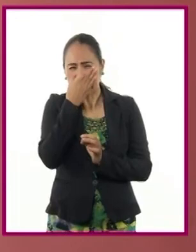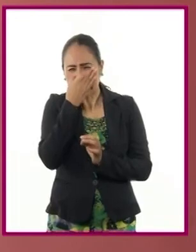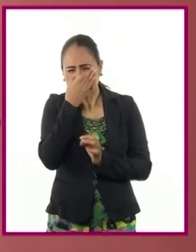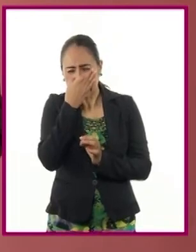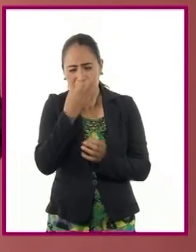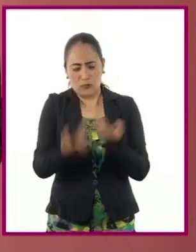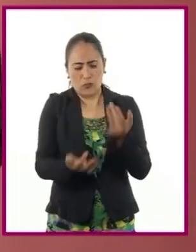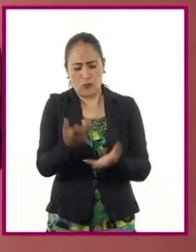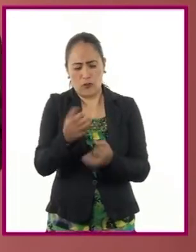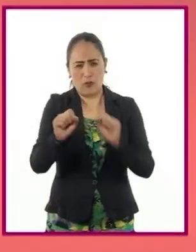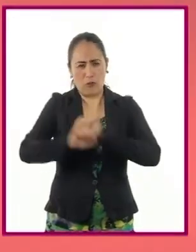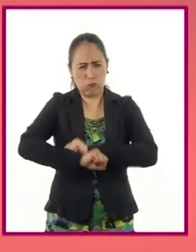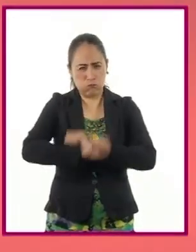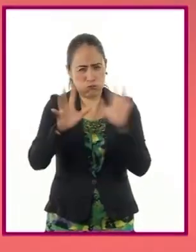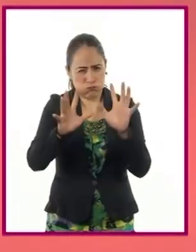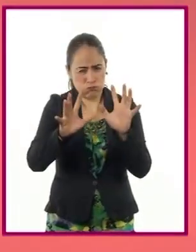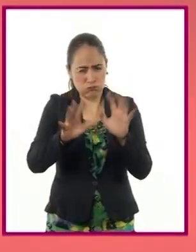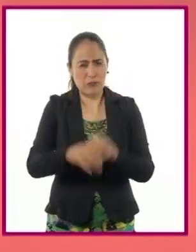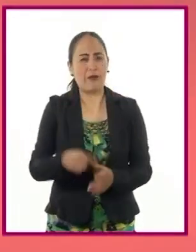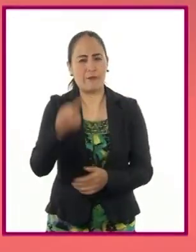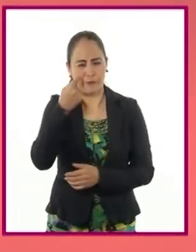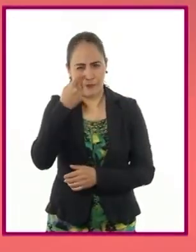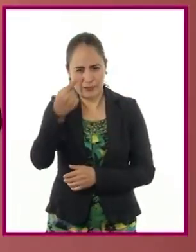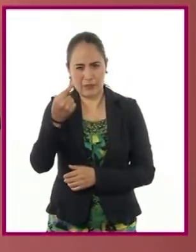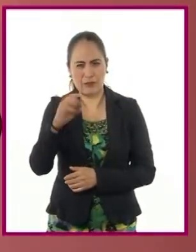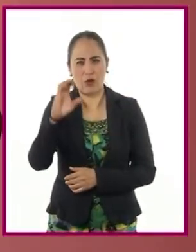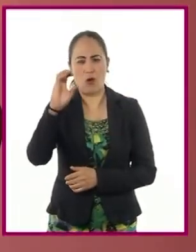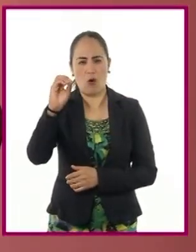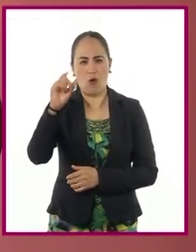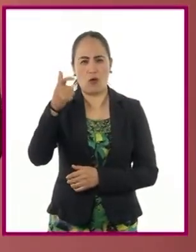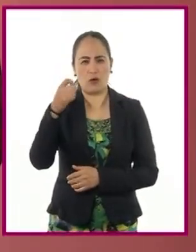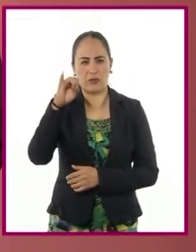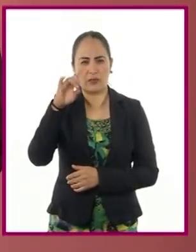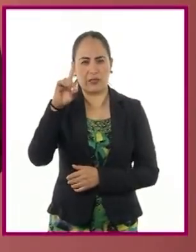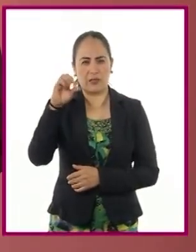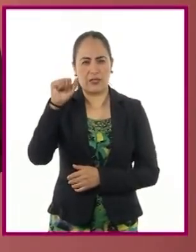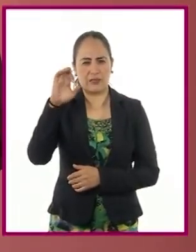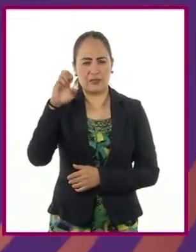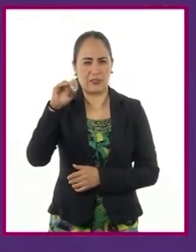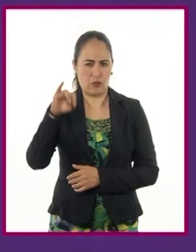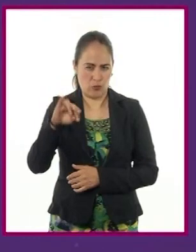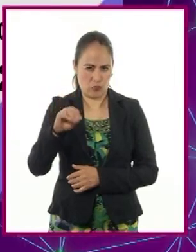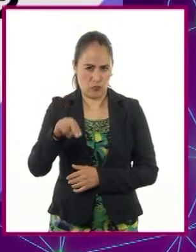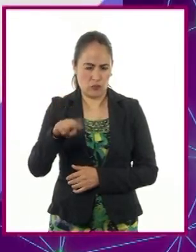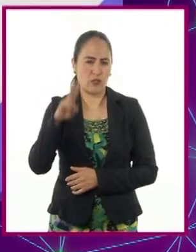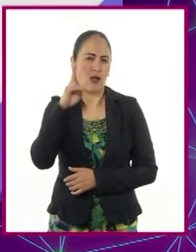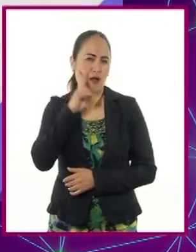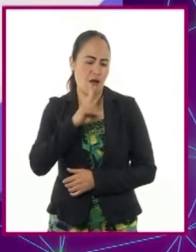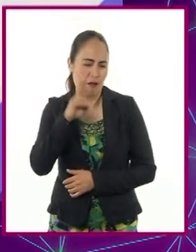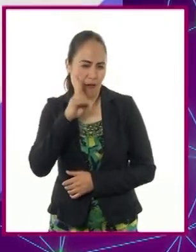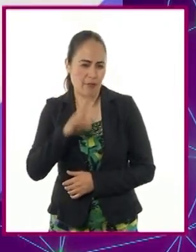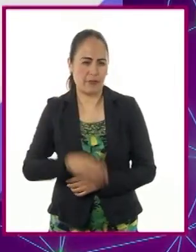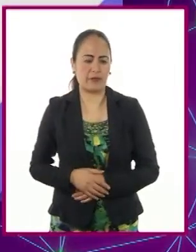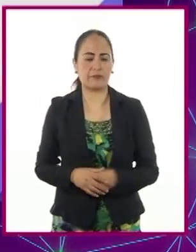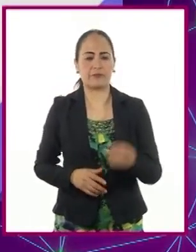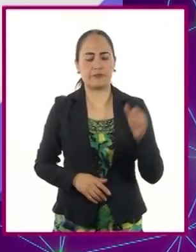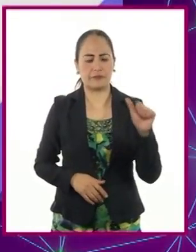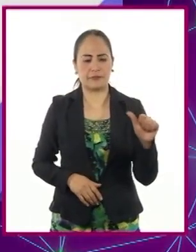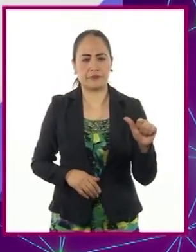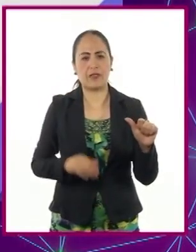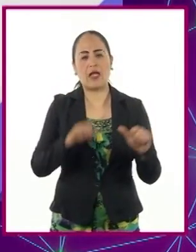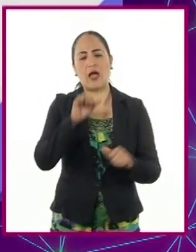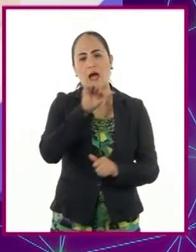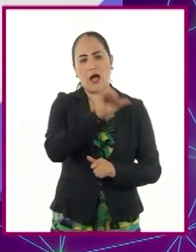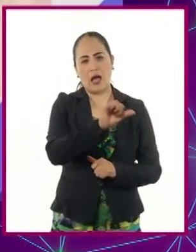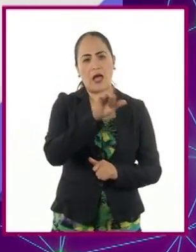explotó. Analicemos la reacción de oxidación y reducción de esta actividad experimental. Tenemos aluminio, que se